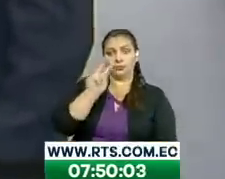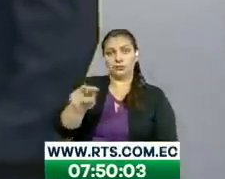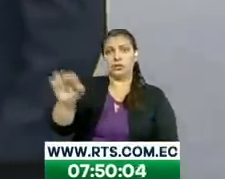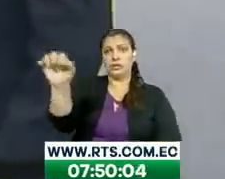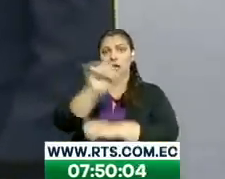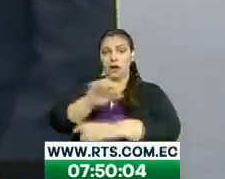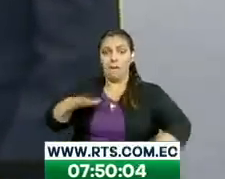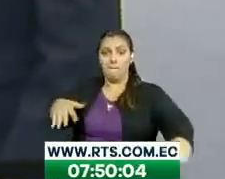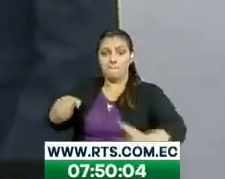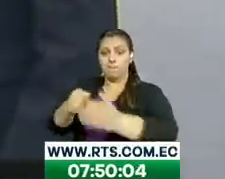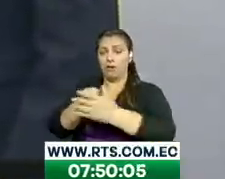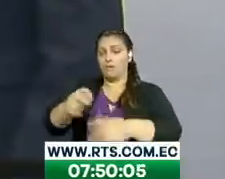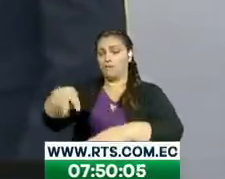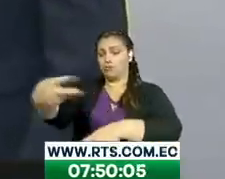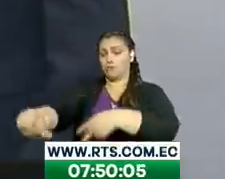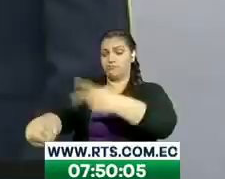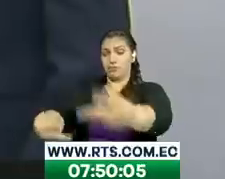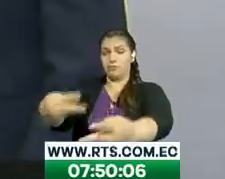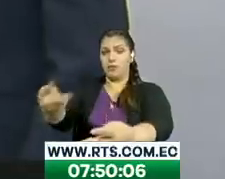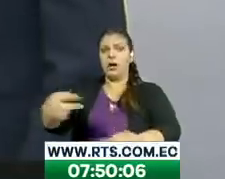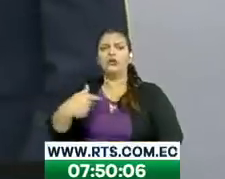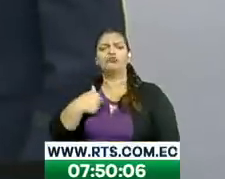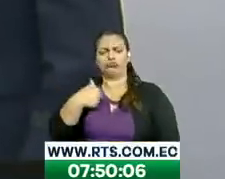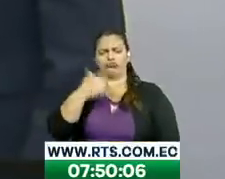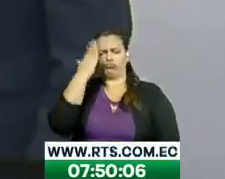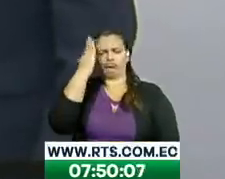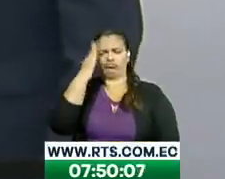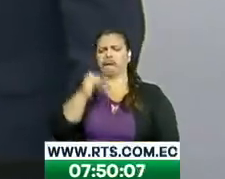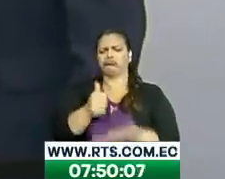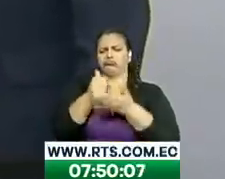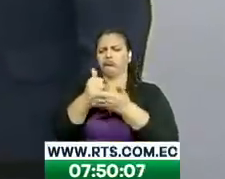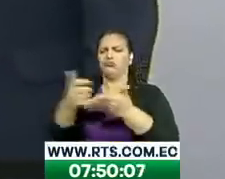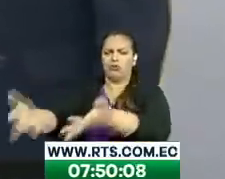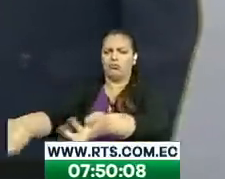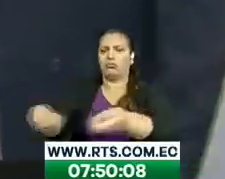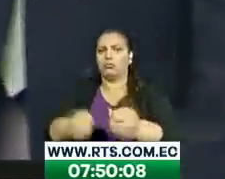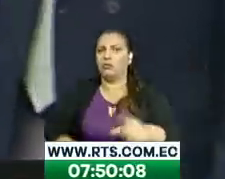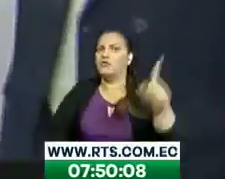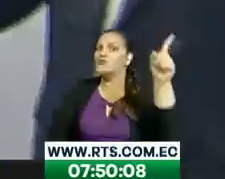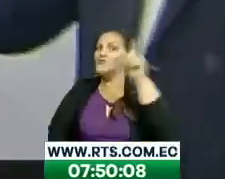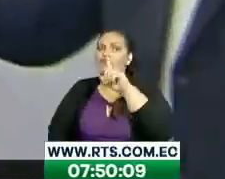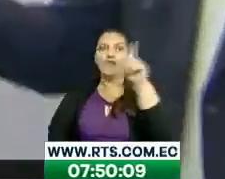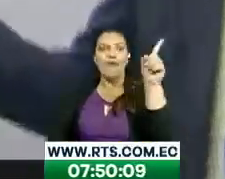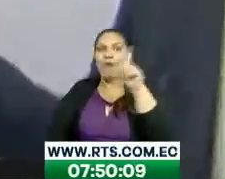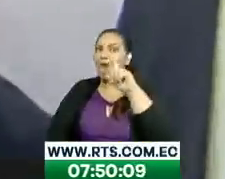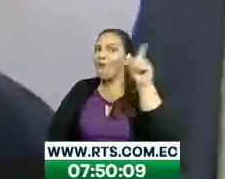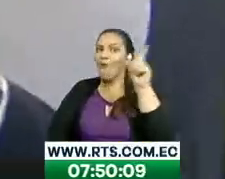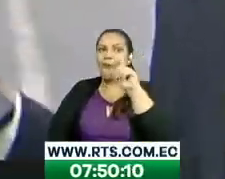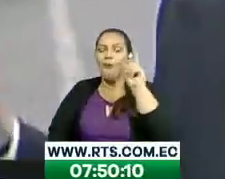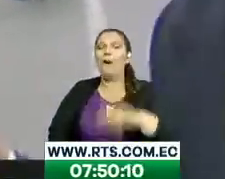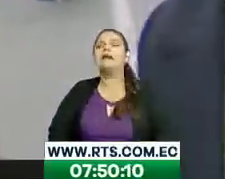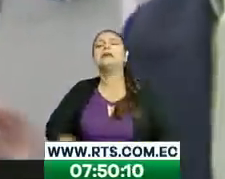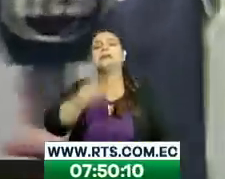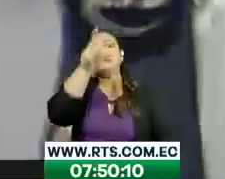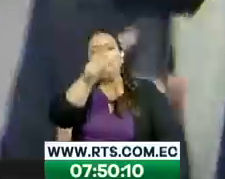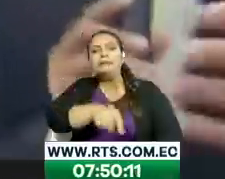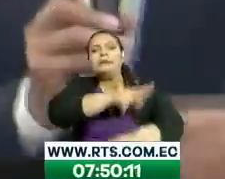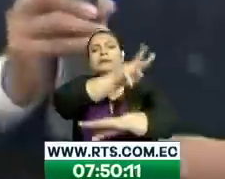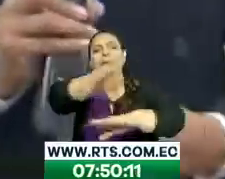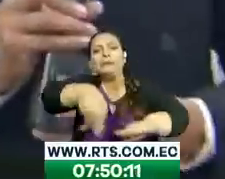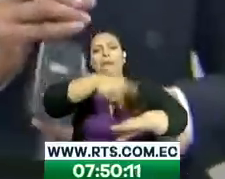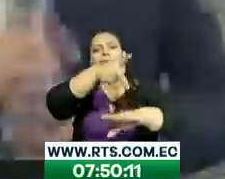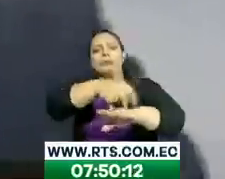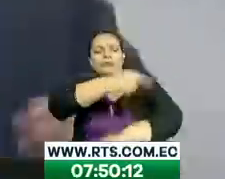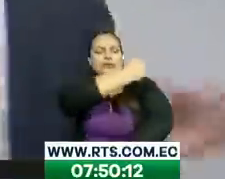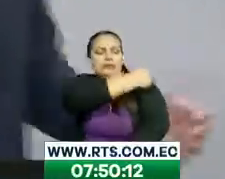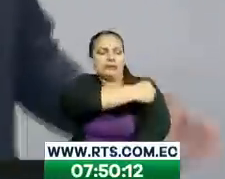no mover a las víctimas tienes que tener el conocimiento especializado muchas personas en ocasiones por querer ayudar terminan causando un daño a las víctimas muchas gracias